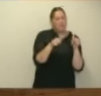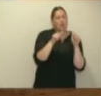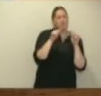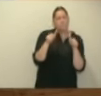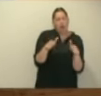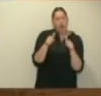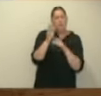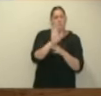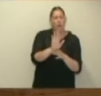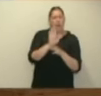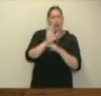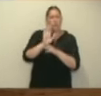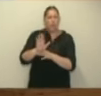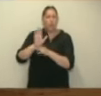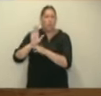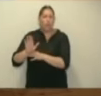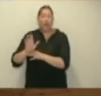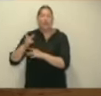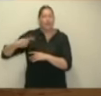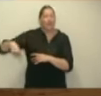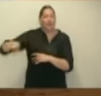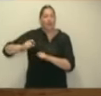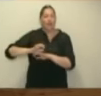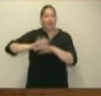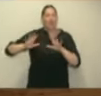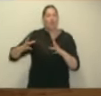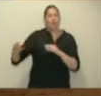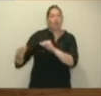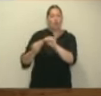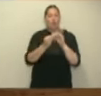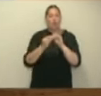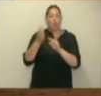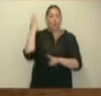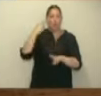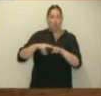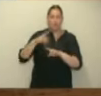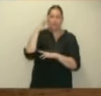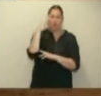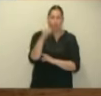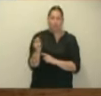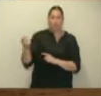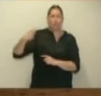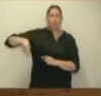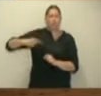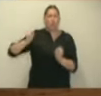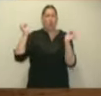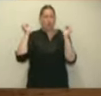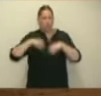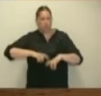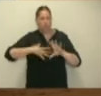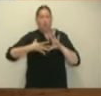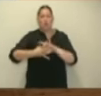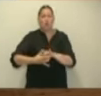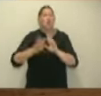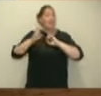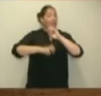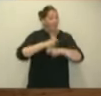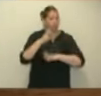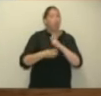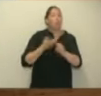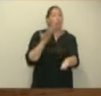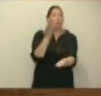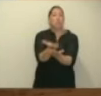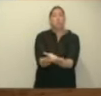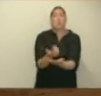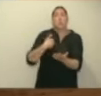que hay una unión política, una unanimidad política prácticamente en esta Cámara en torno a la necesidad de esta reforma, yo creo que